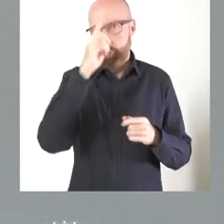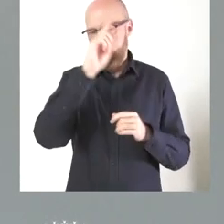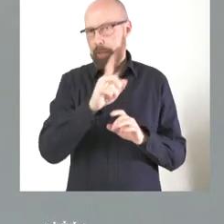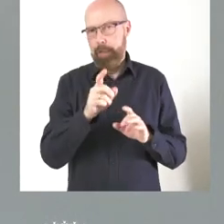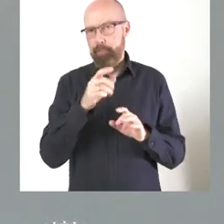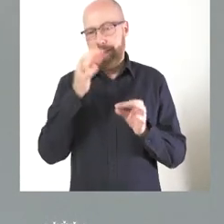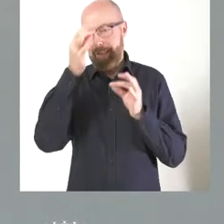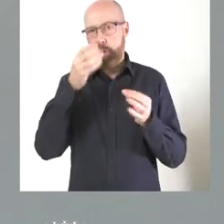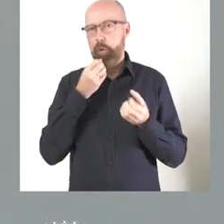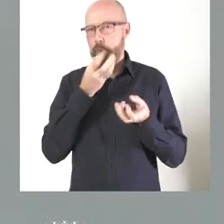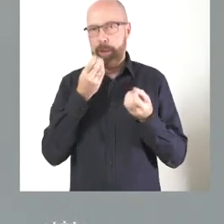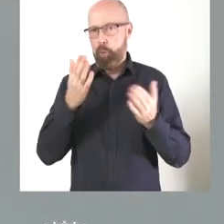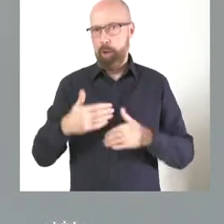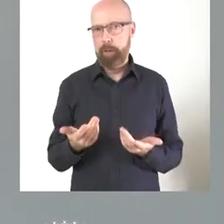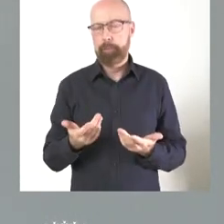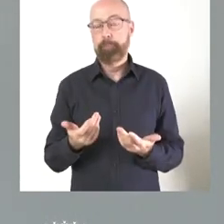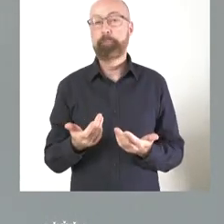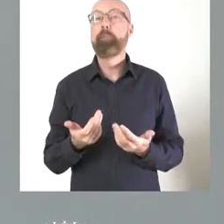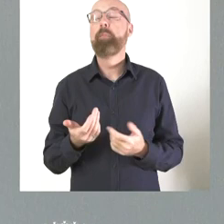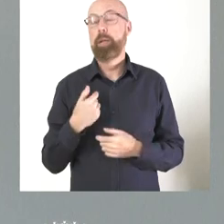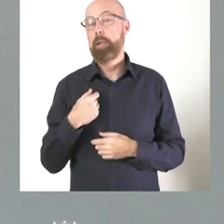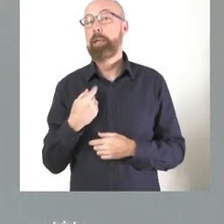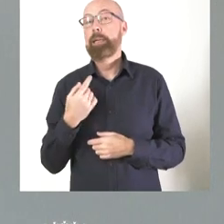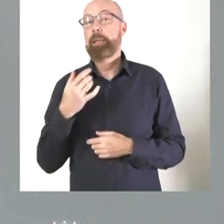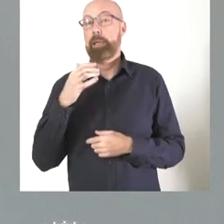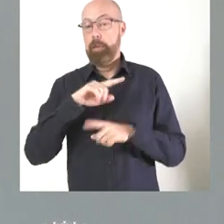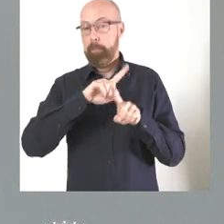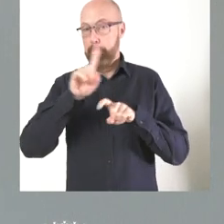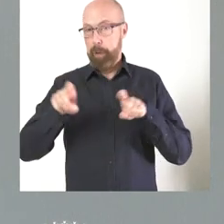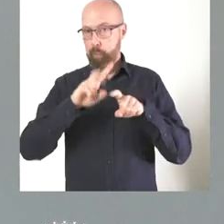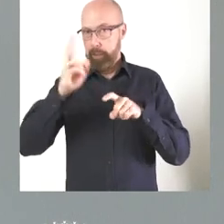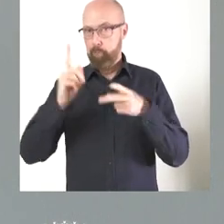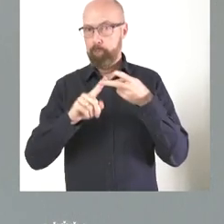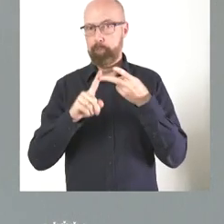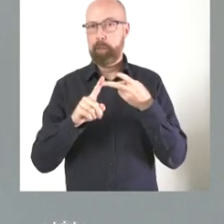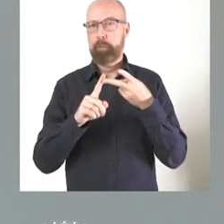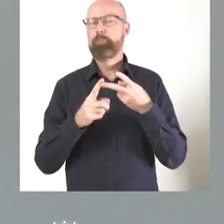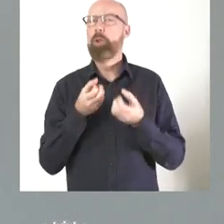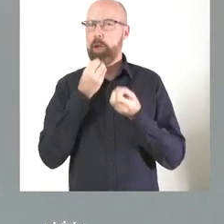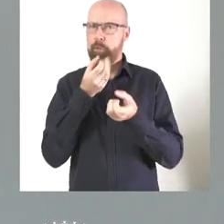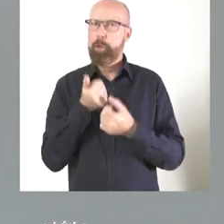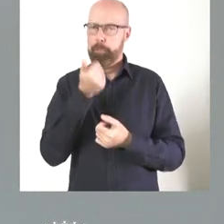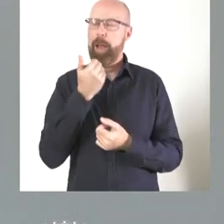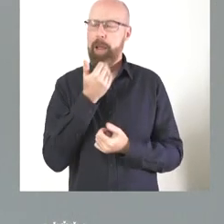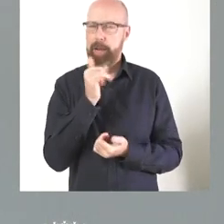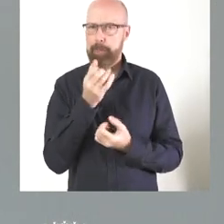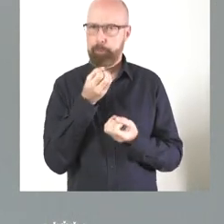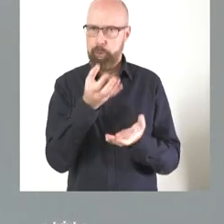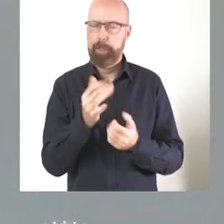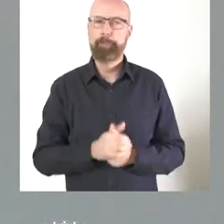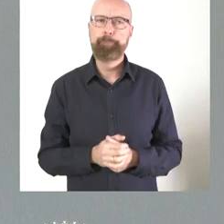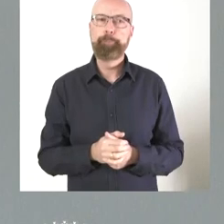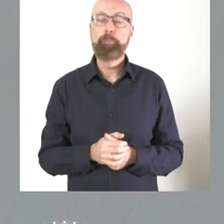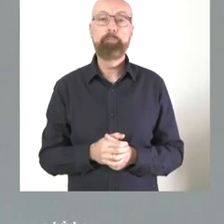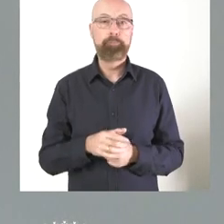este asunto si tengo más información de detalle para la segunda cuestión que usted plantea efectivamente como usted